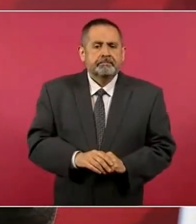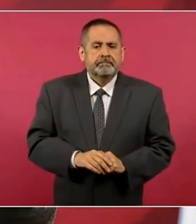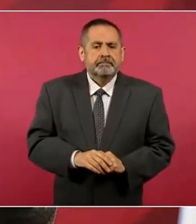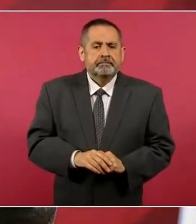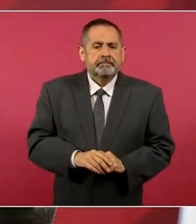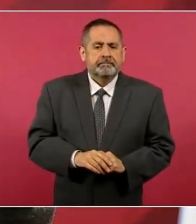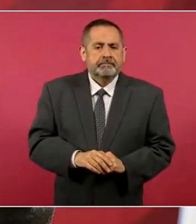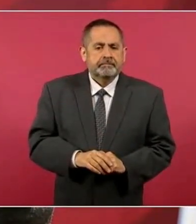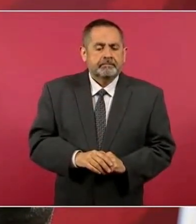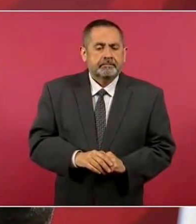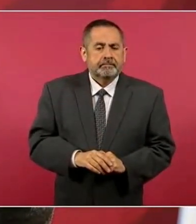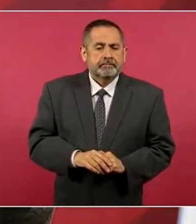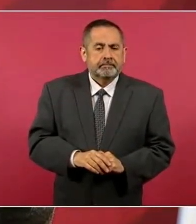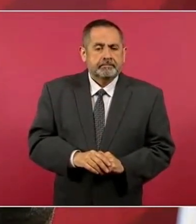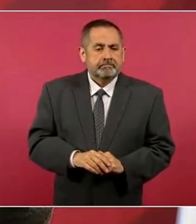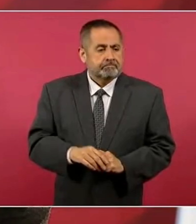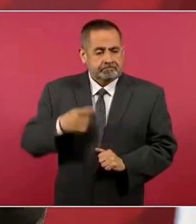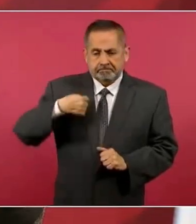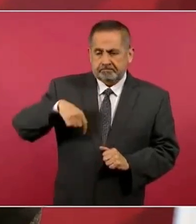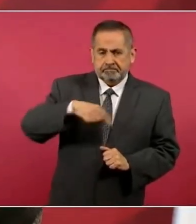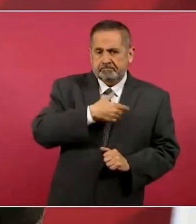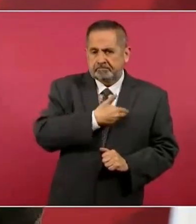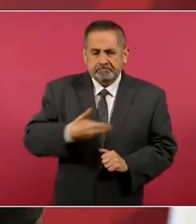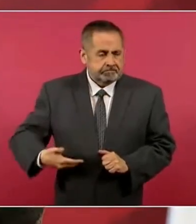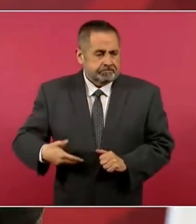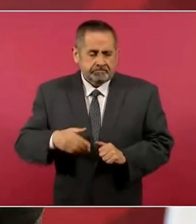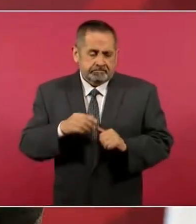lo hacemos los jefes de Estado, los